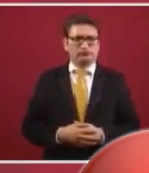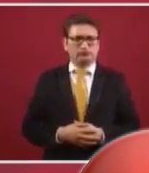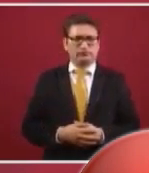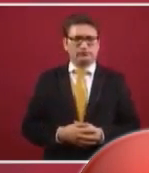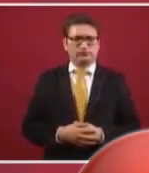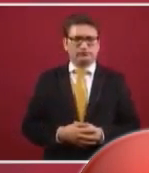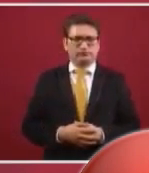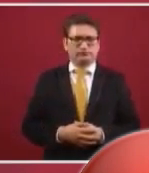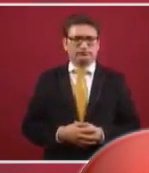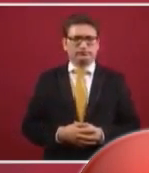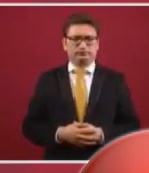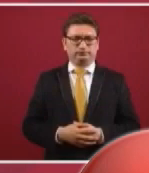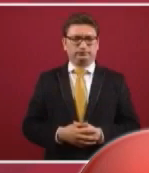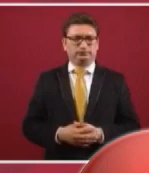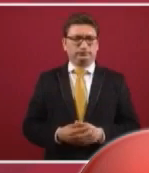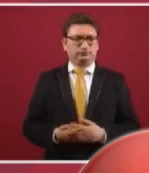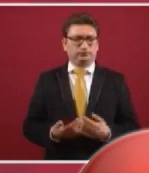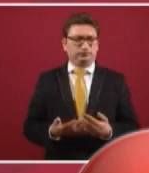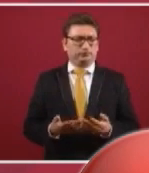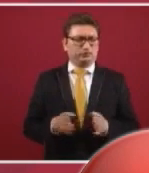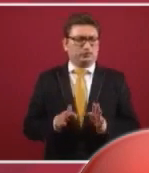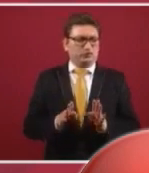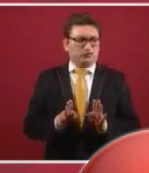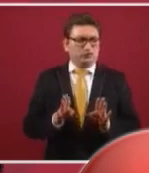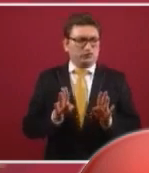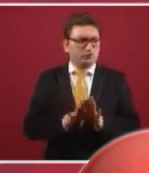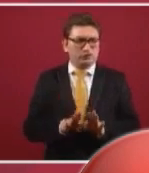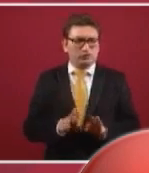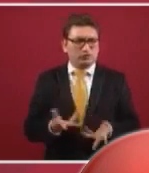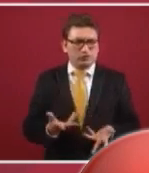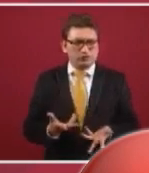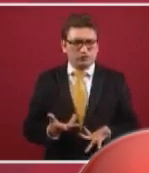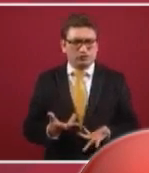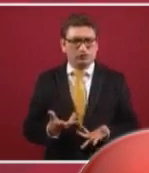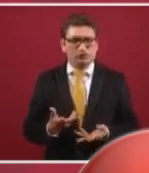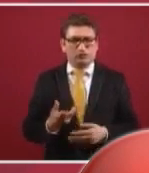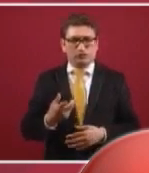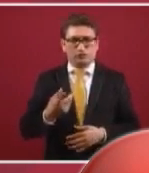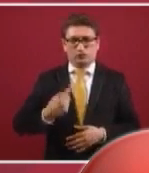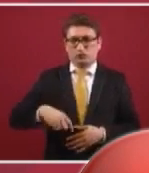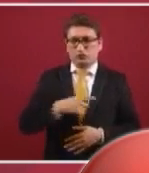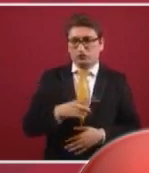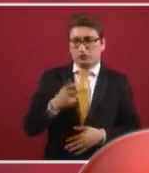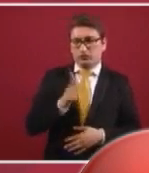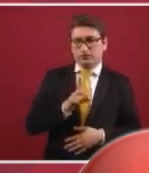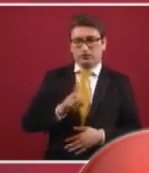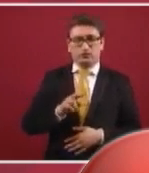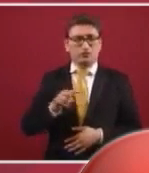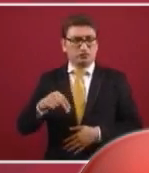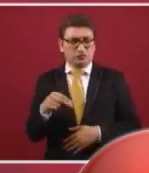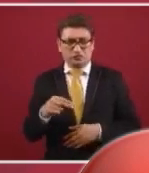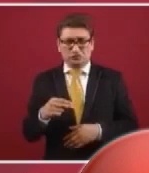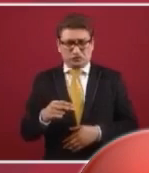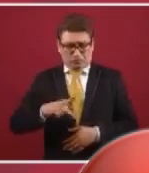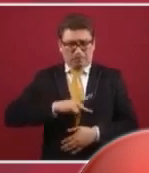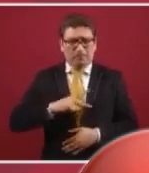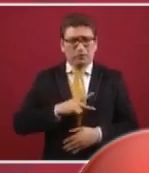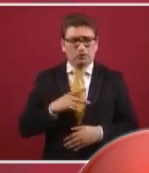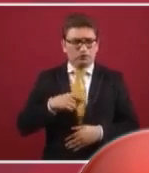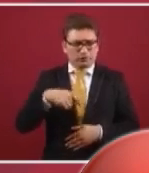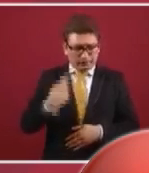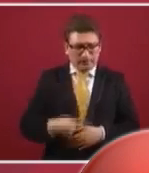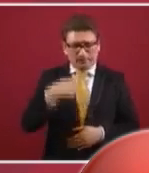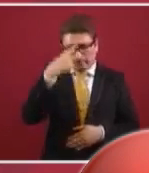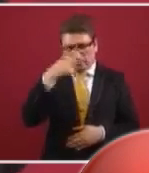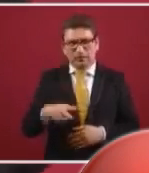¿Cómo no vamos nosotros a tener un plan de desarrollo propio, una agenda propia a